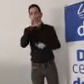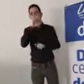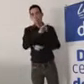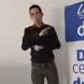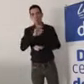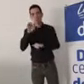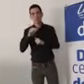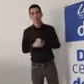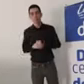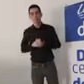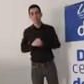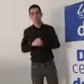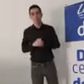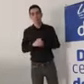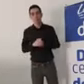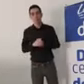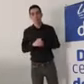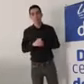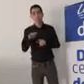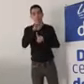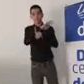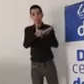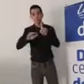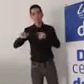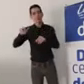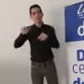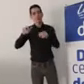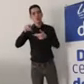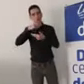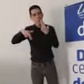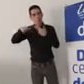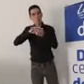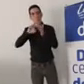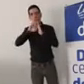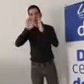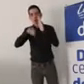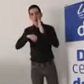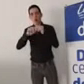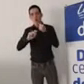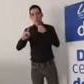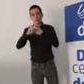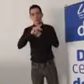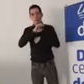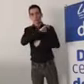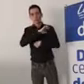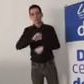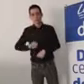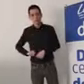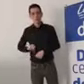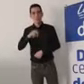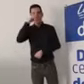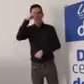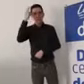contexto regional, en América Latina, en países como San Salvador, México, Guatemala y